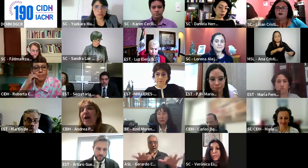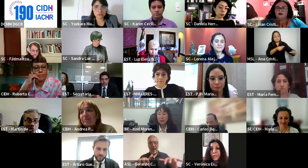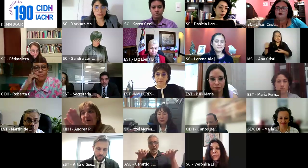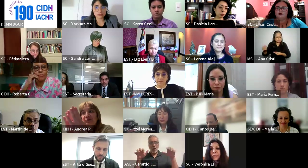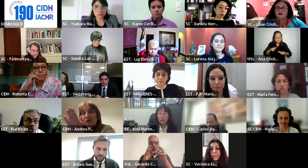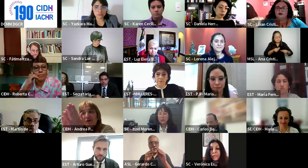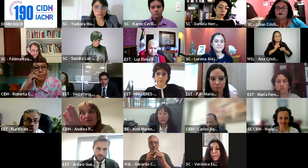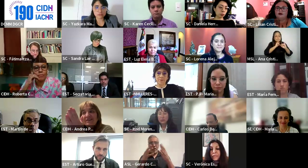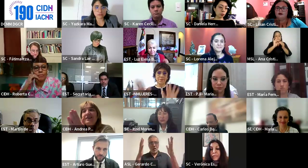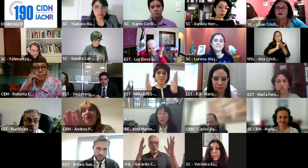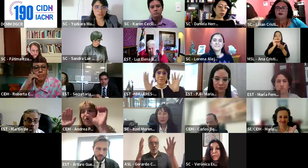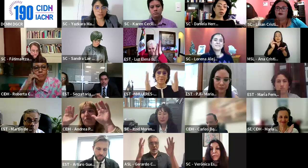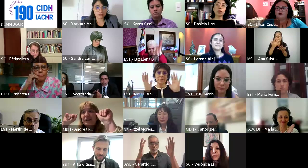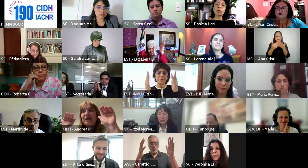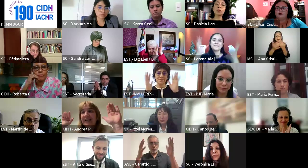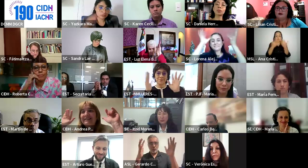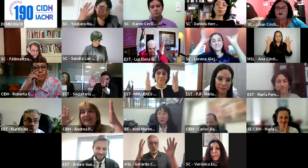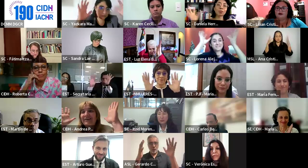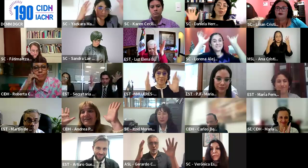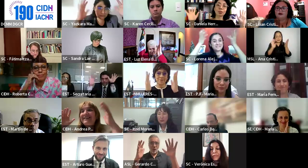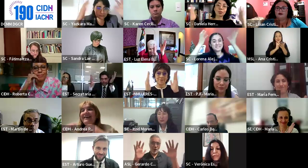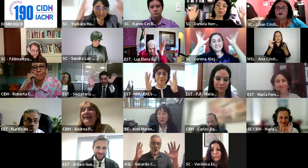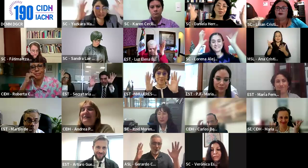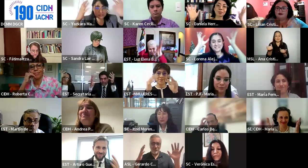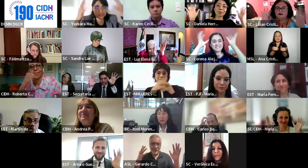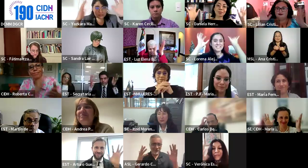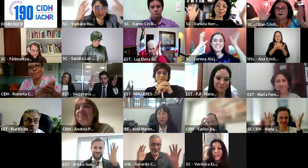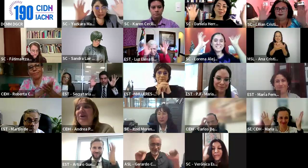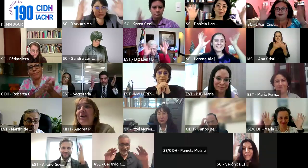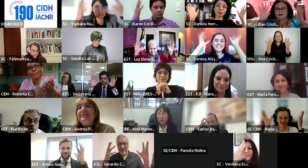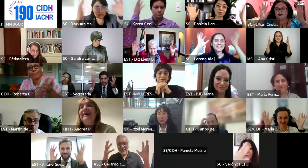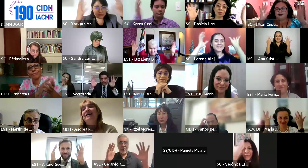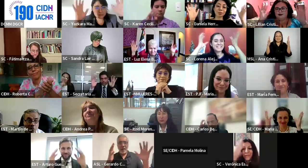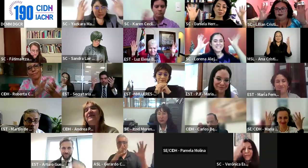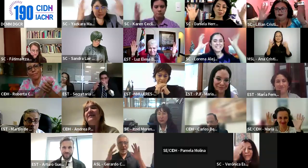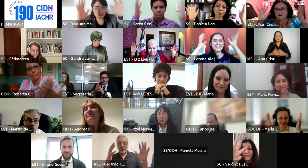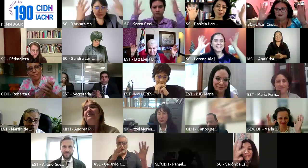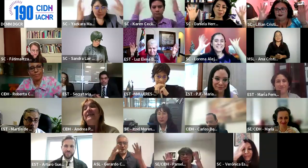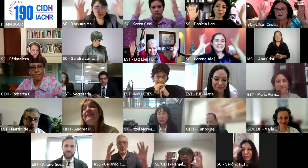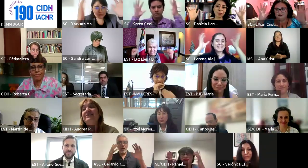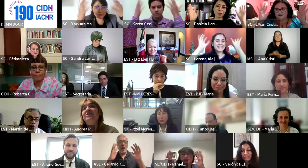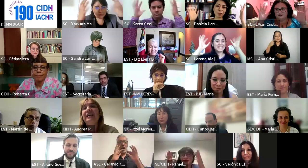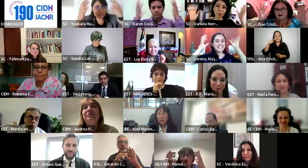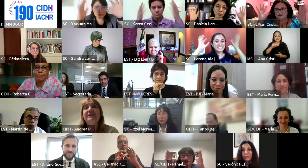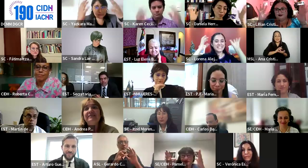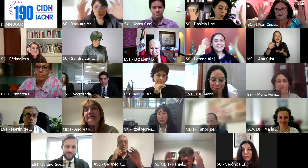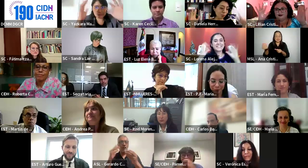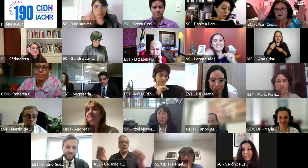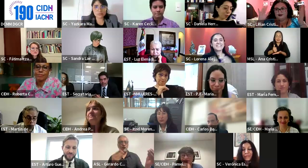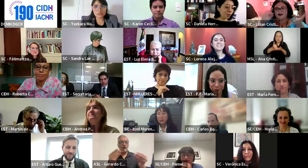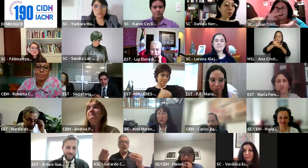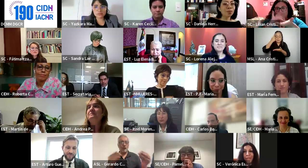audiencia. Un aplauso, o como también hacen, ¿no? por esta facilitación de la